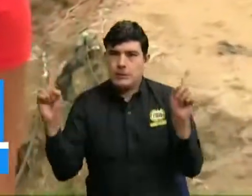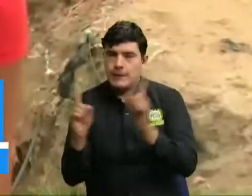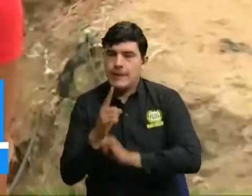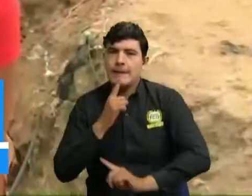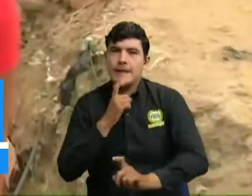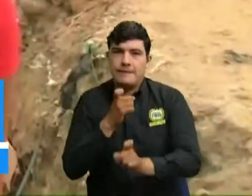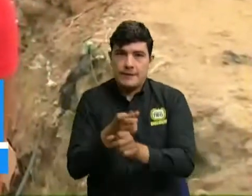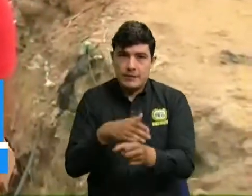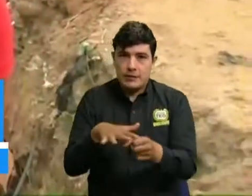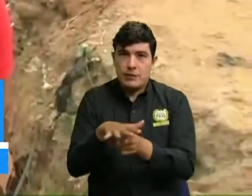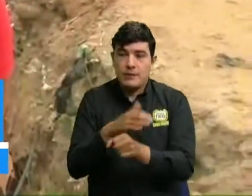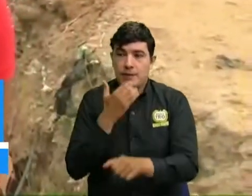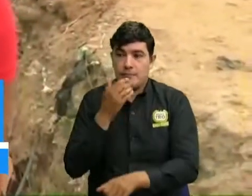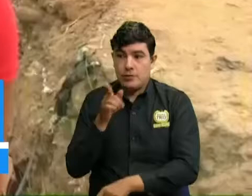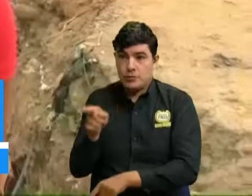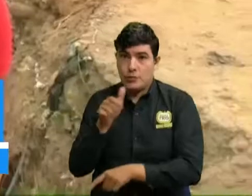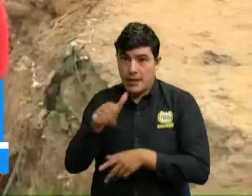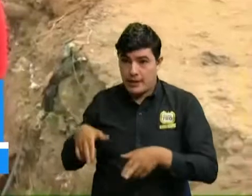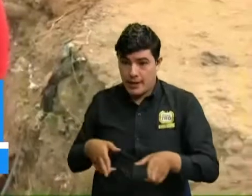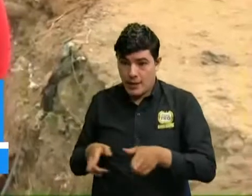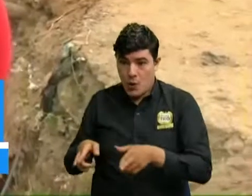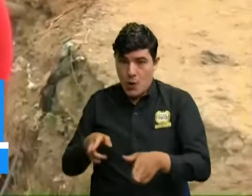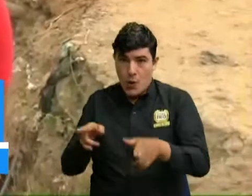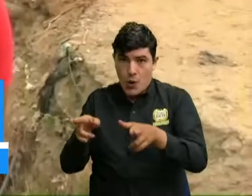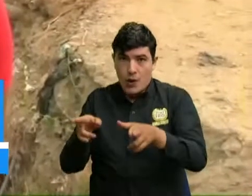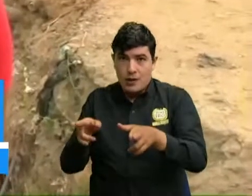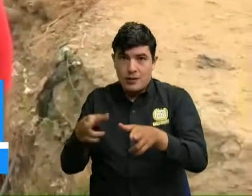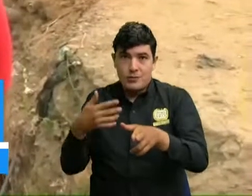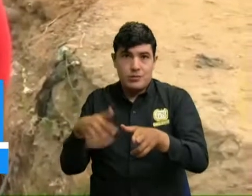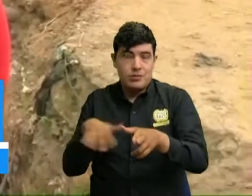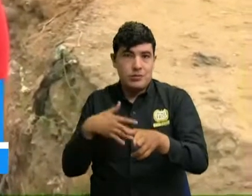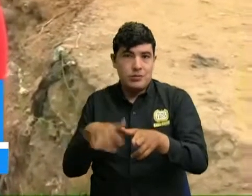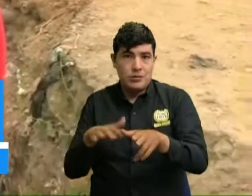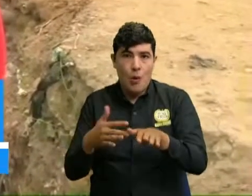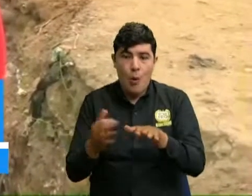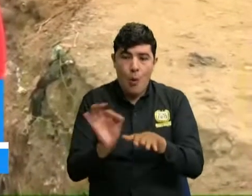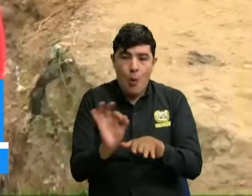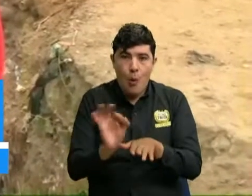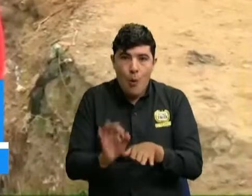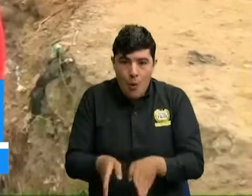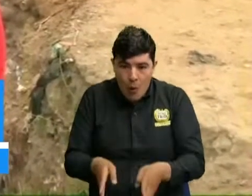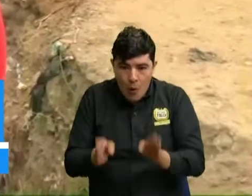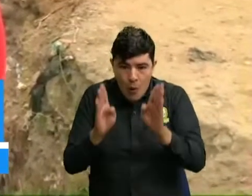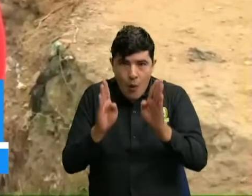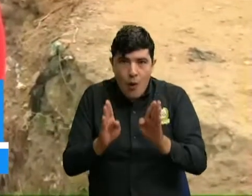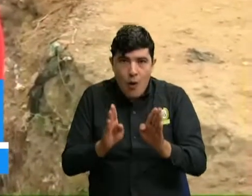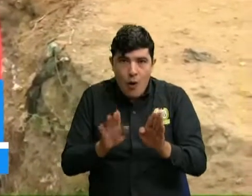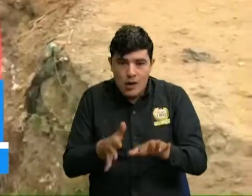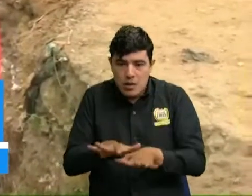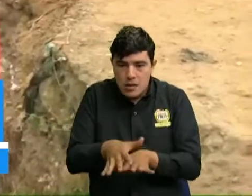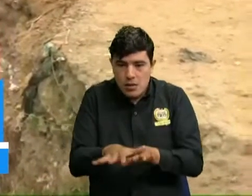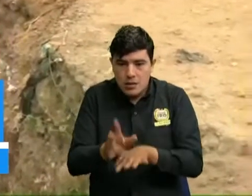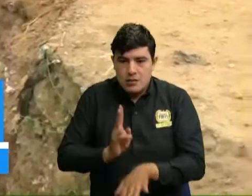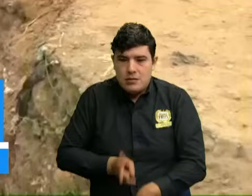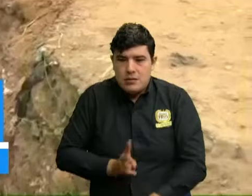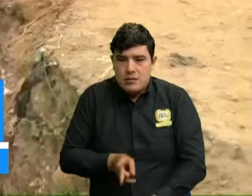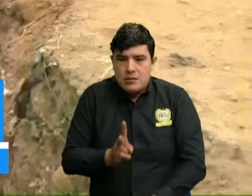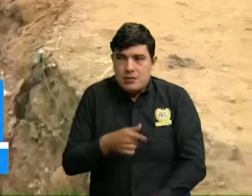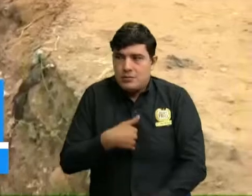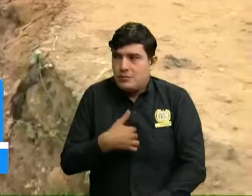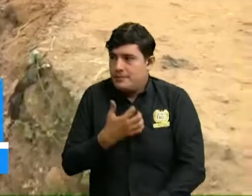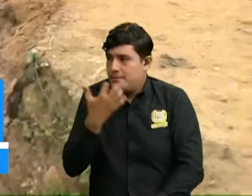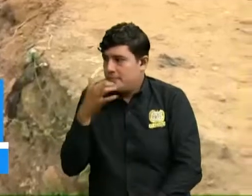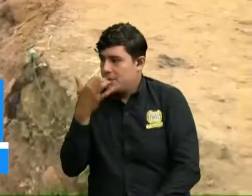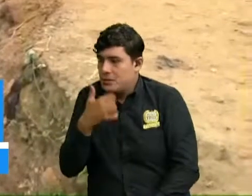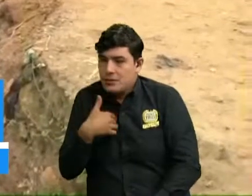río. Hay que pasar por calles de piedras y pues es algo atormentado